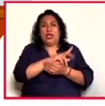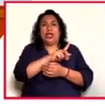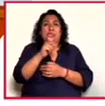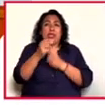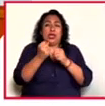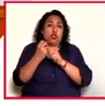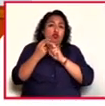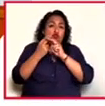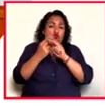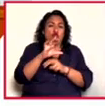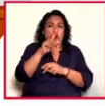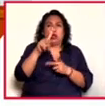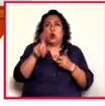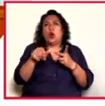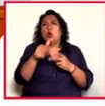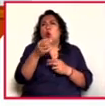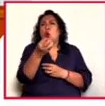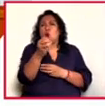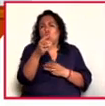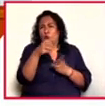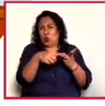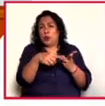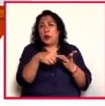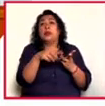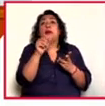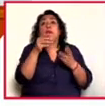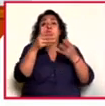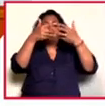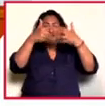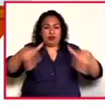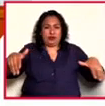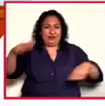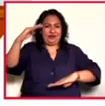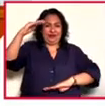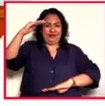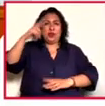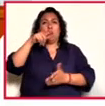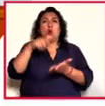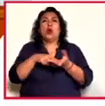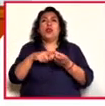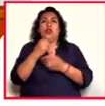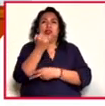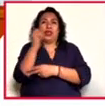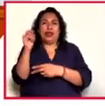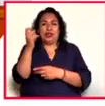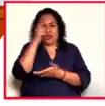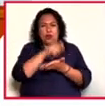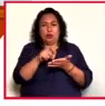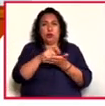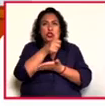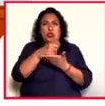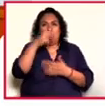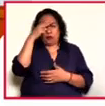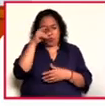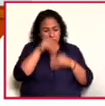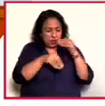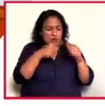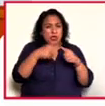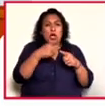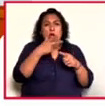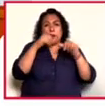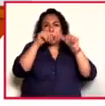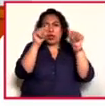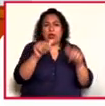octubre, para cerrar este año de homenajes, se va a develar un busto en el Jardín de los Compositores de la Ciudad de México, creado por el artista Ariel de la